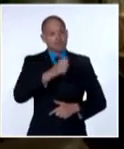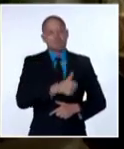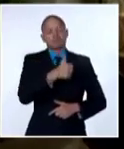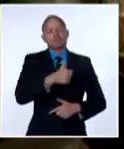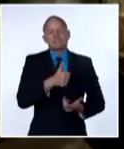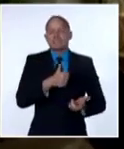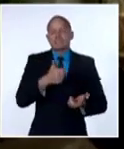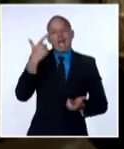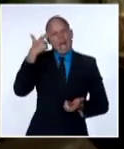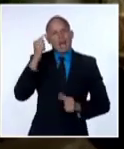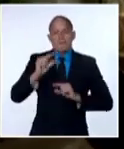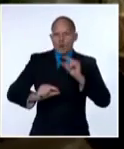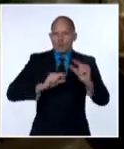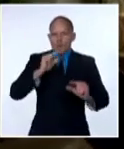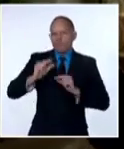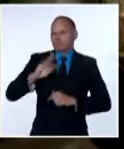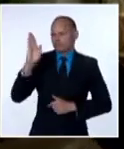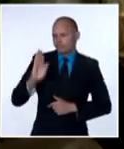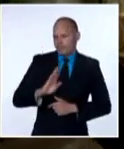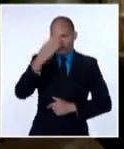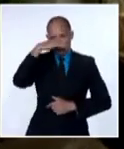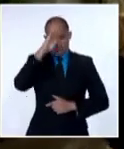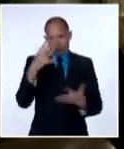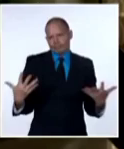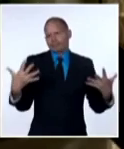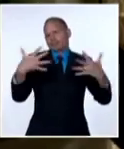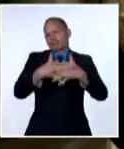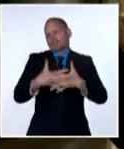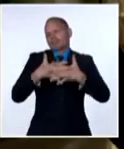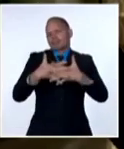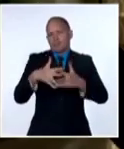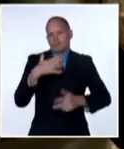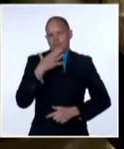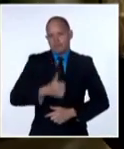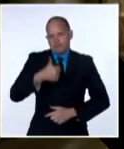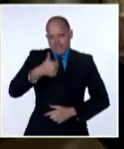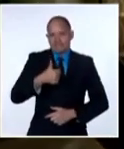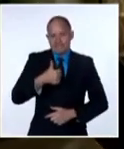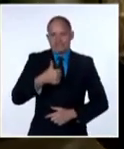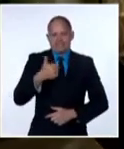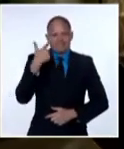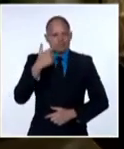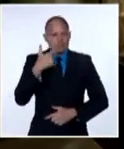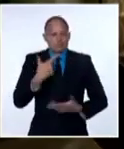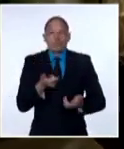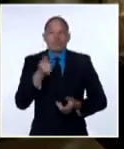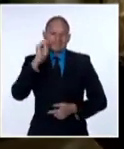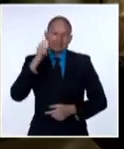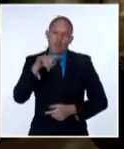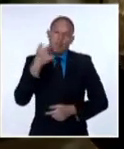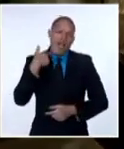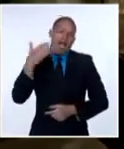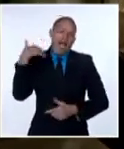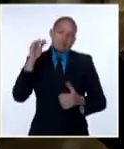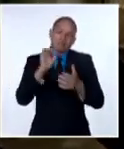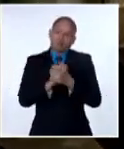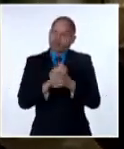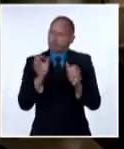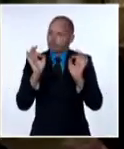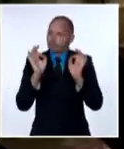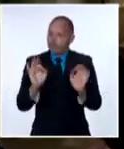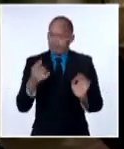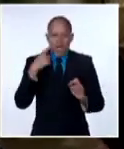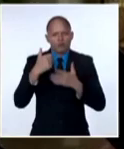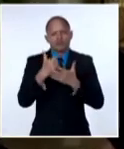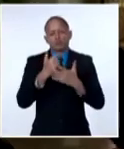de la relación entre Brasil y Cuba una relación ejemplar, ¿no? Una relación de gran amistad que contribuya también para